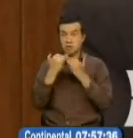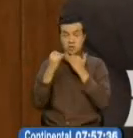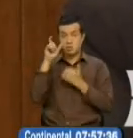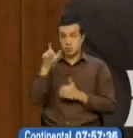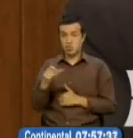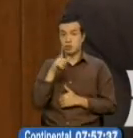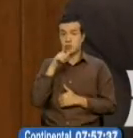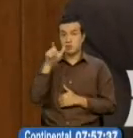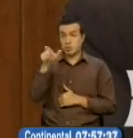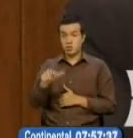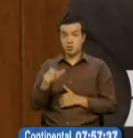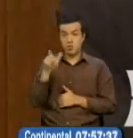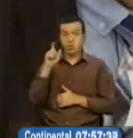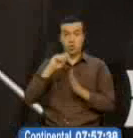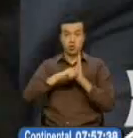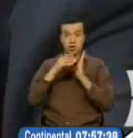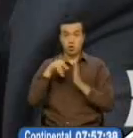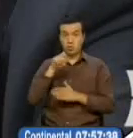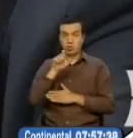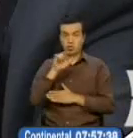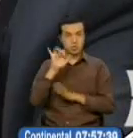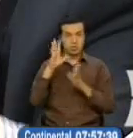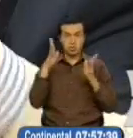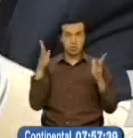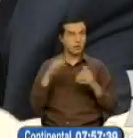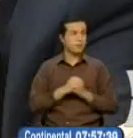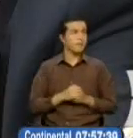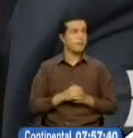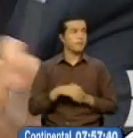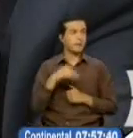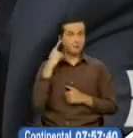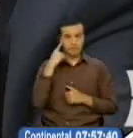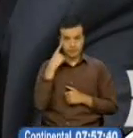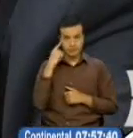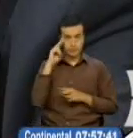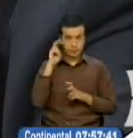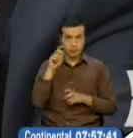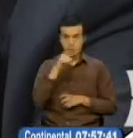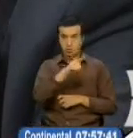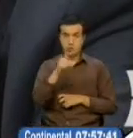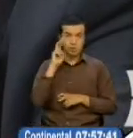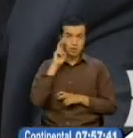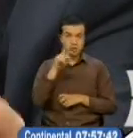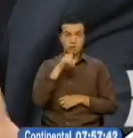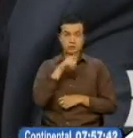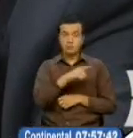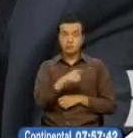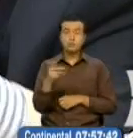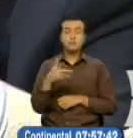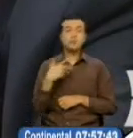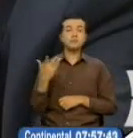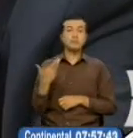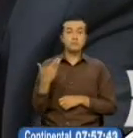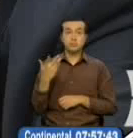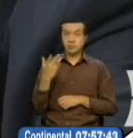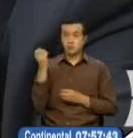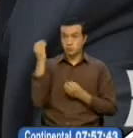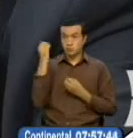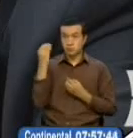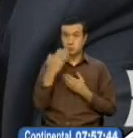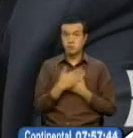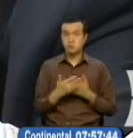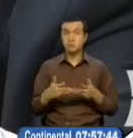del contralor Polit. Fue precisamente ese sigilo que se levantó, fue precisamente esa